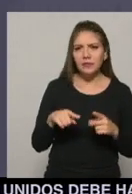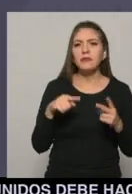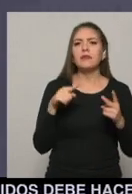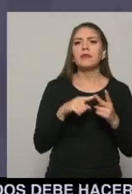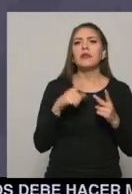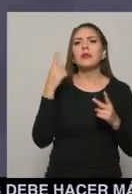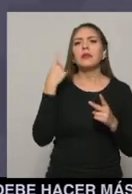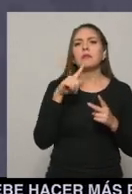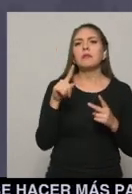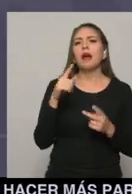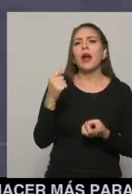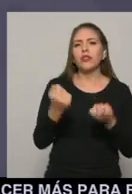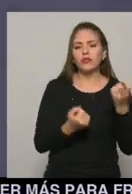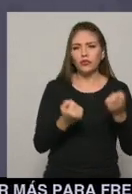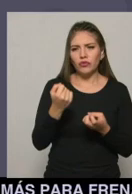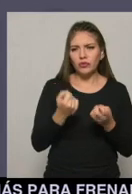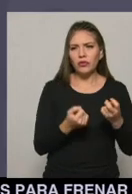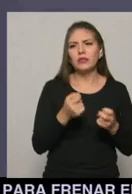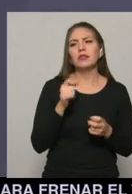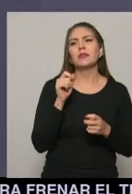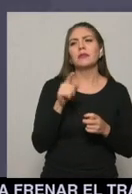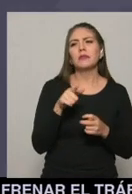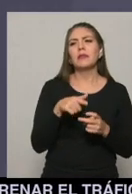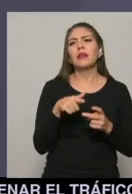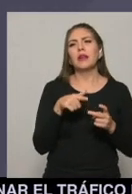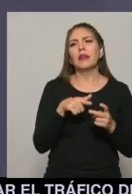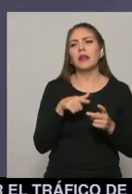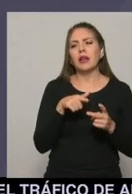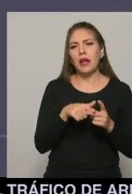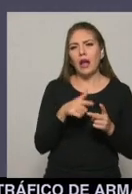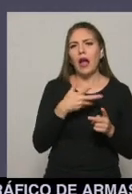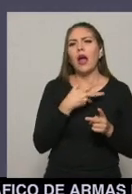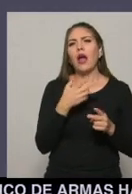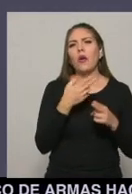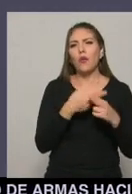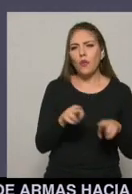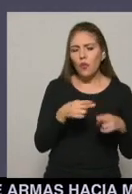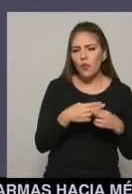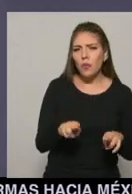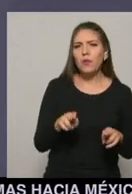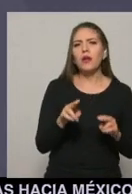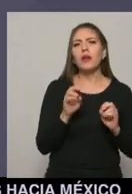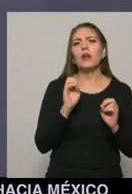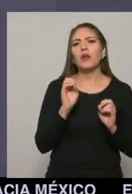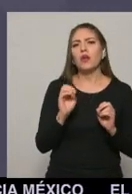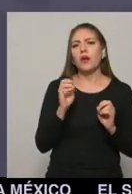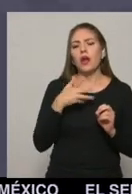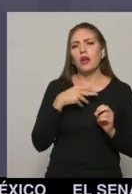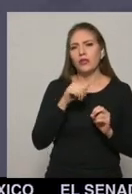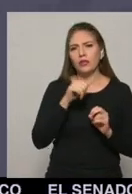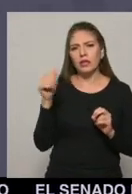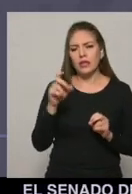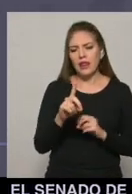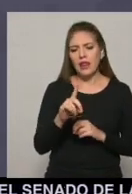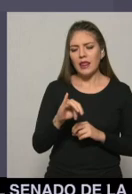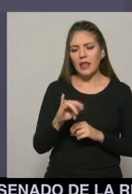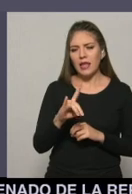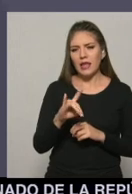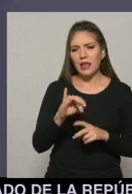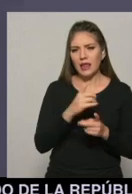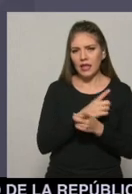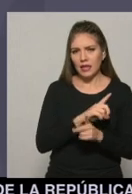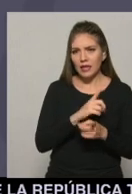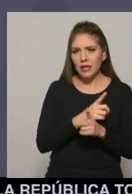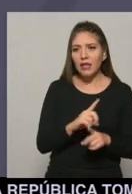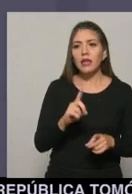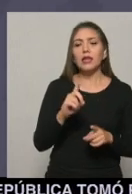para transportarnos en la ciudad. Esta es un intermediario, hay Uber, hay una empresa china también, Didi, que se llama, hay otras